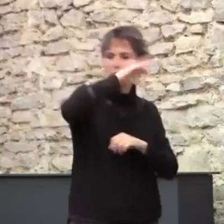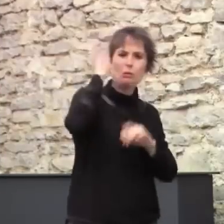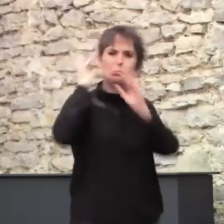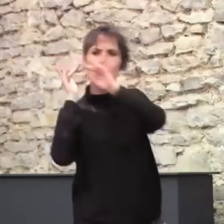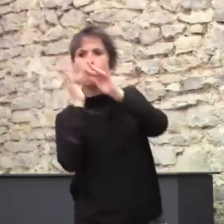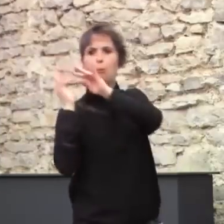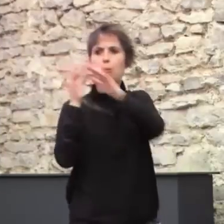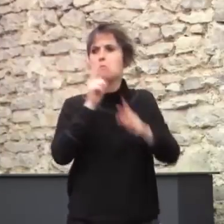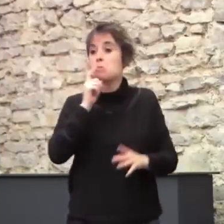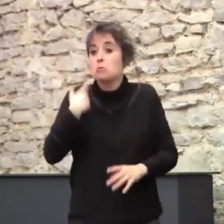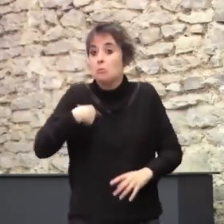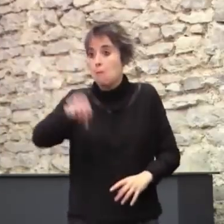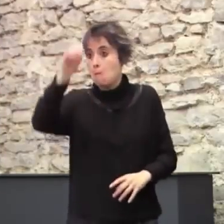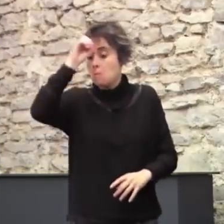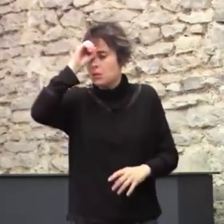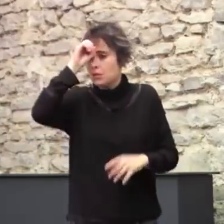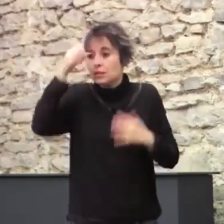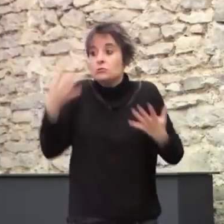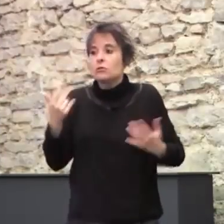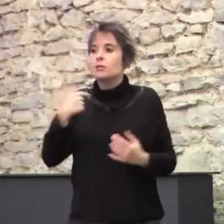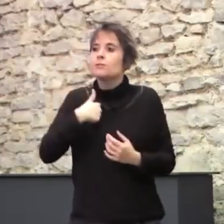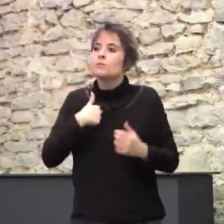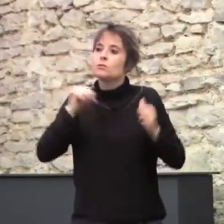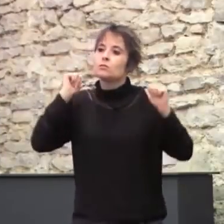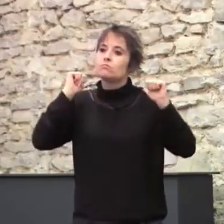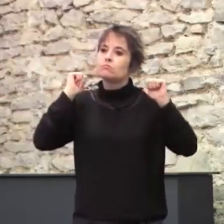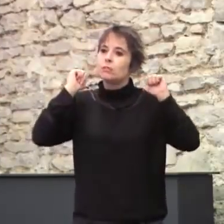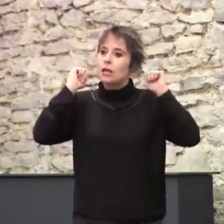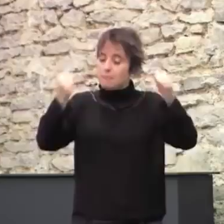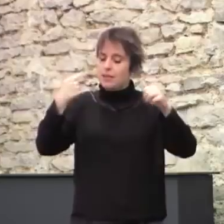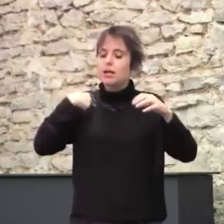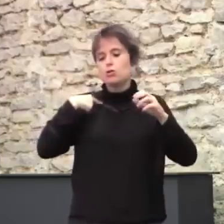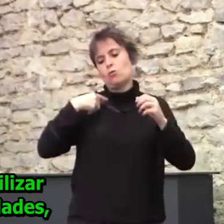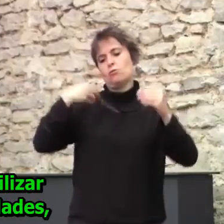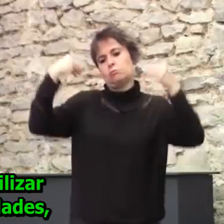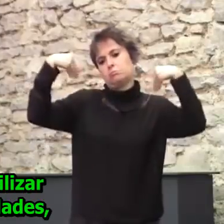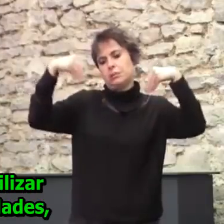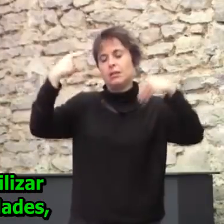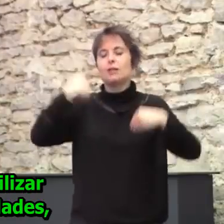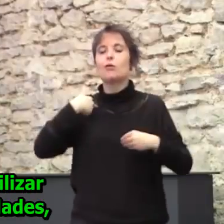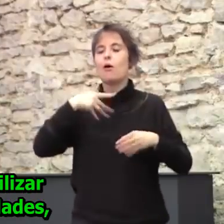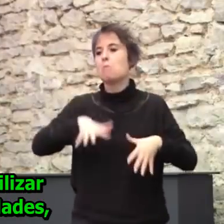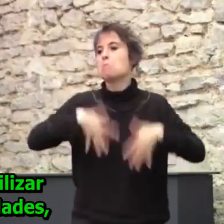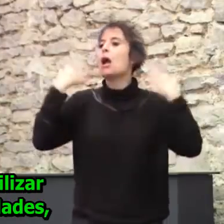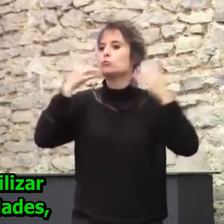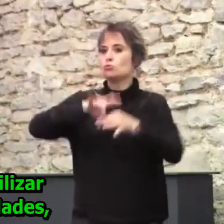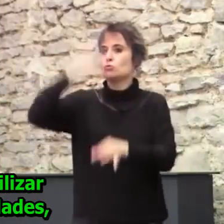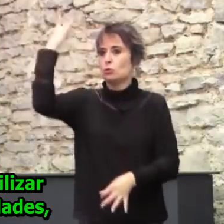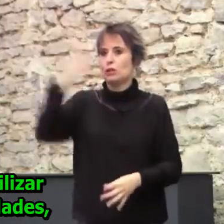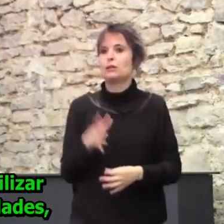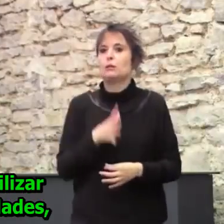adultas y bueno, pues cuando llegó el momento de hacer mi tesis doctoral me sentí muy afortunada por